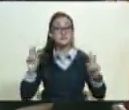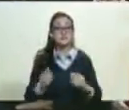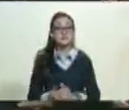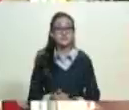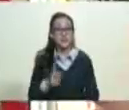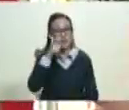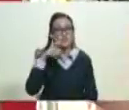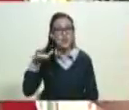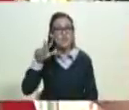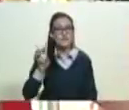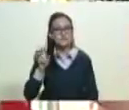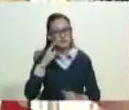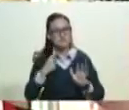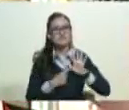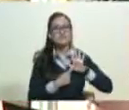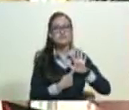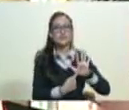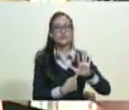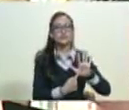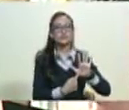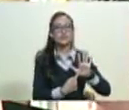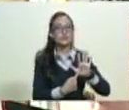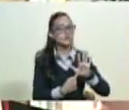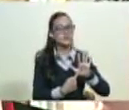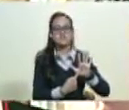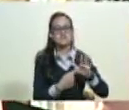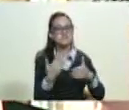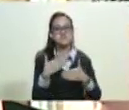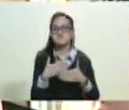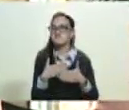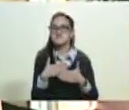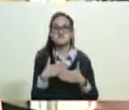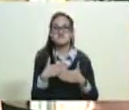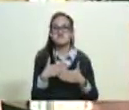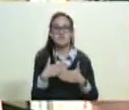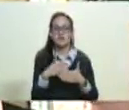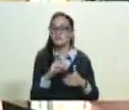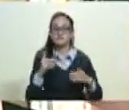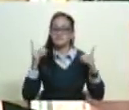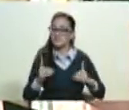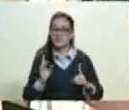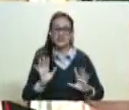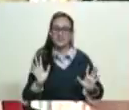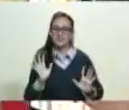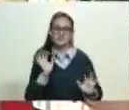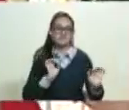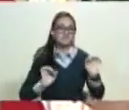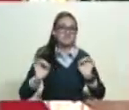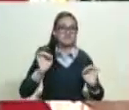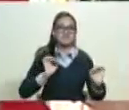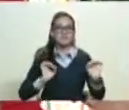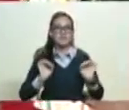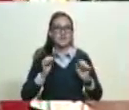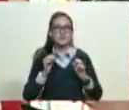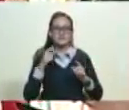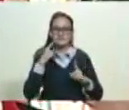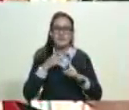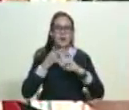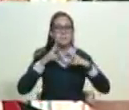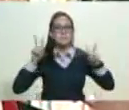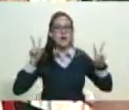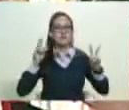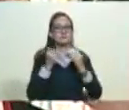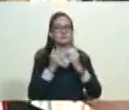El pueblo venezolano demostró que nada lo detiene cuando está decidido a defender la paz y la soberanía